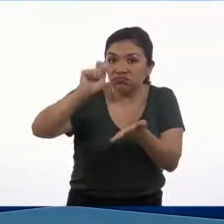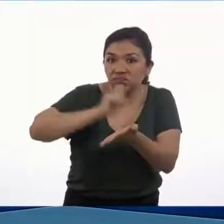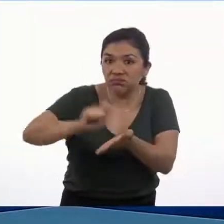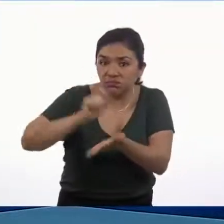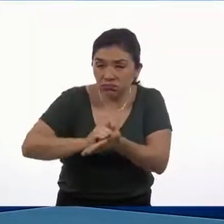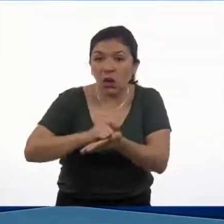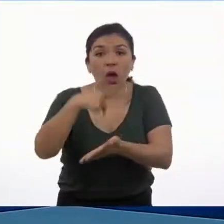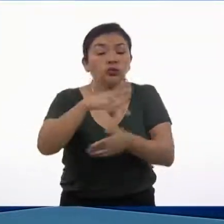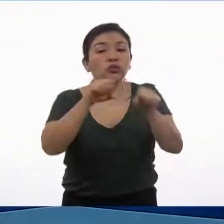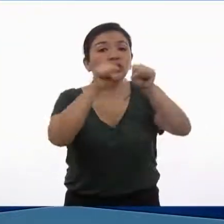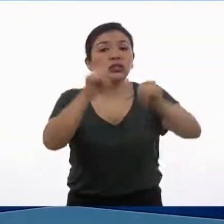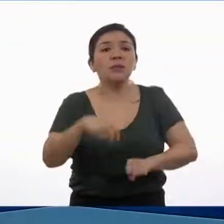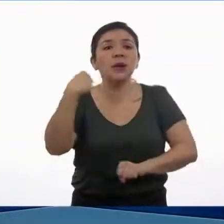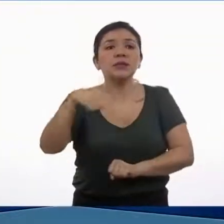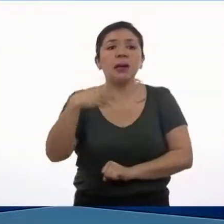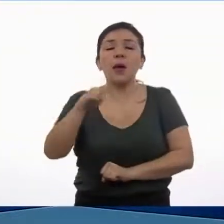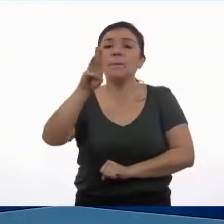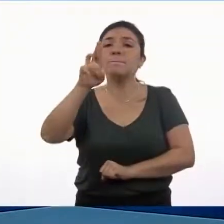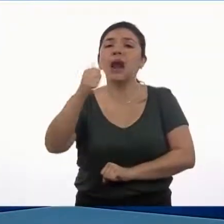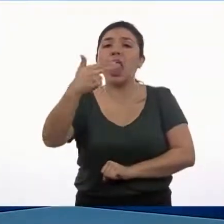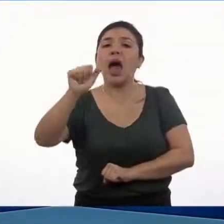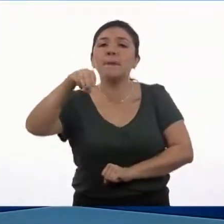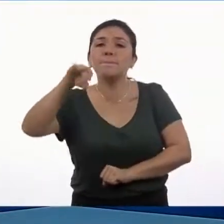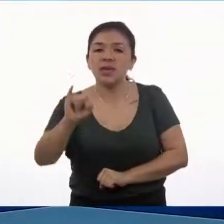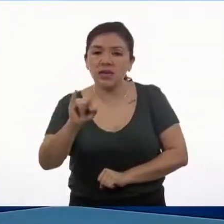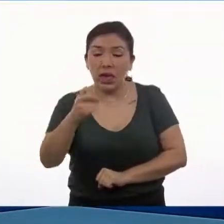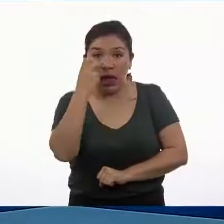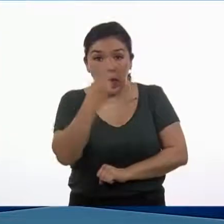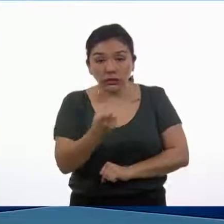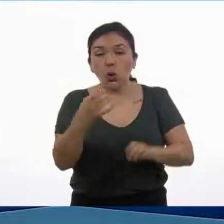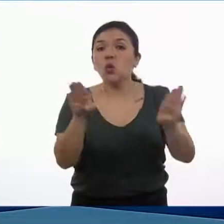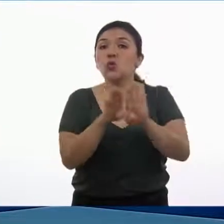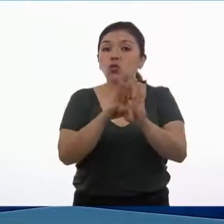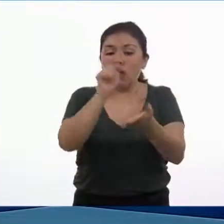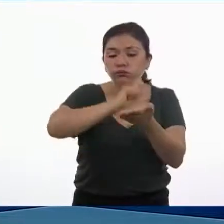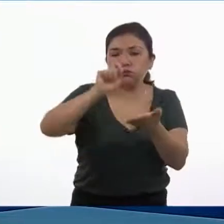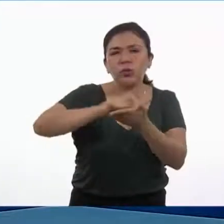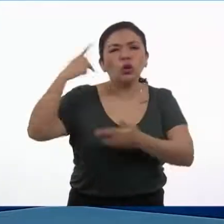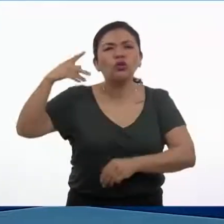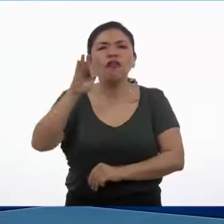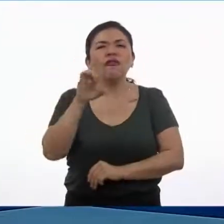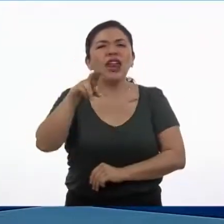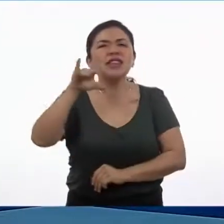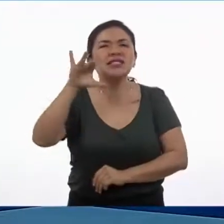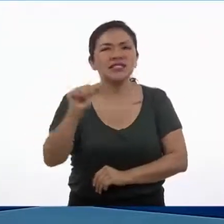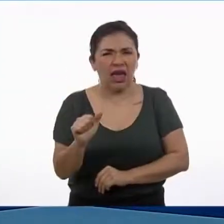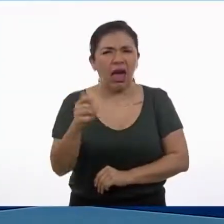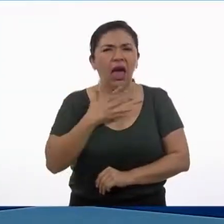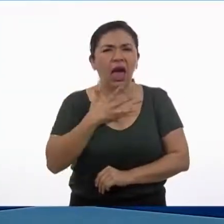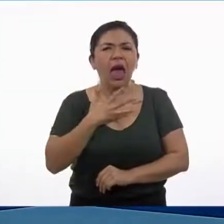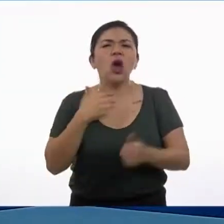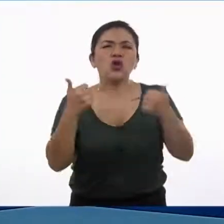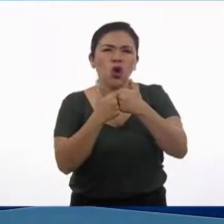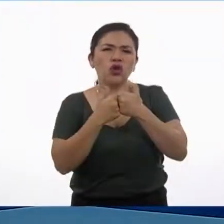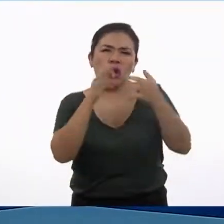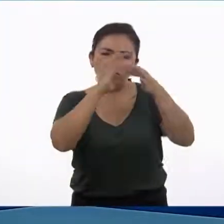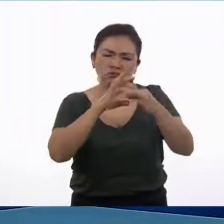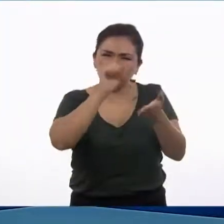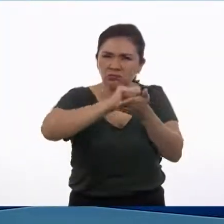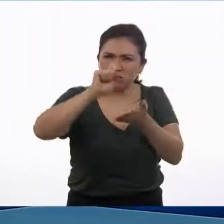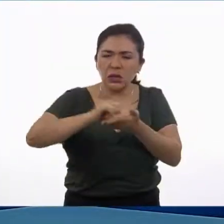Su sistema se llamaba Brahmi. Y así como la escritura fenicia tenía bases silábicas, pues también el